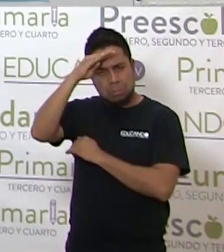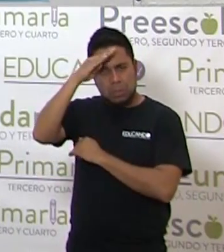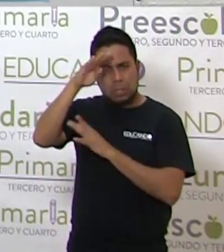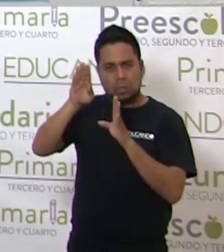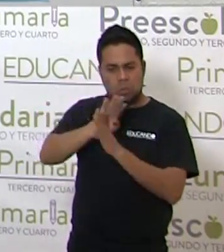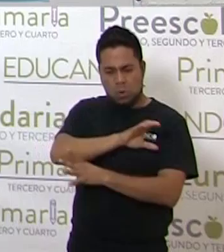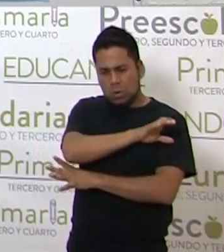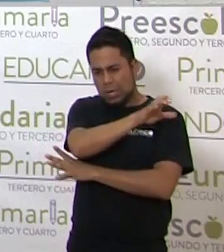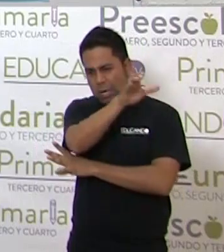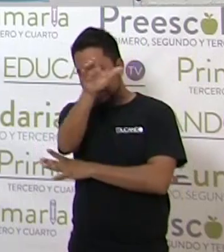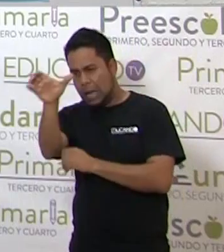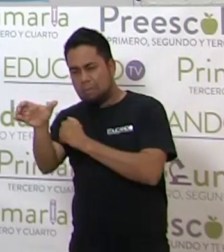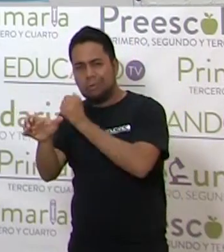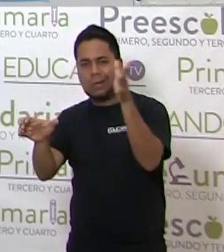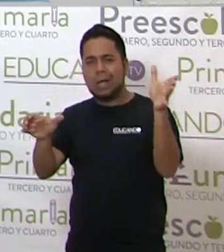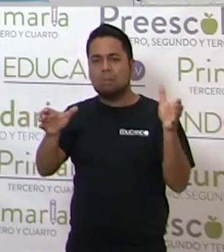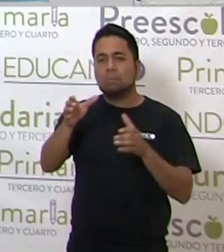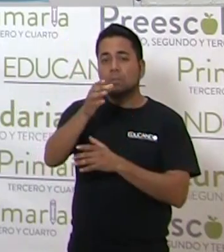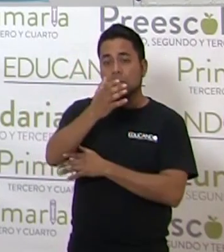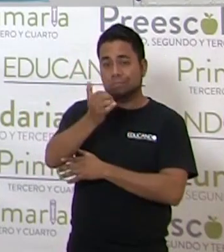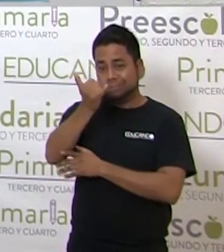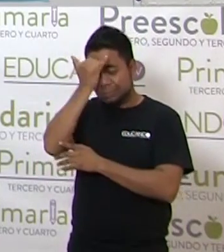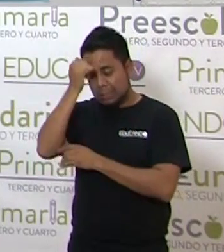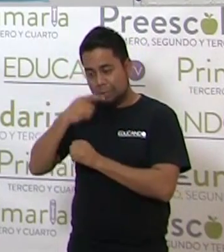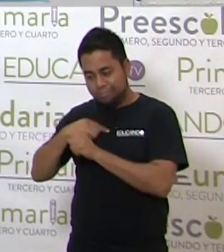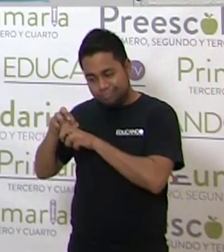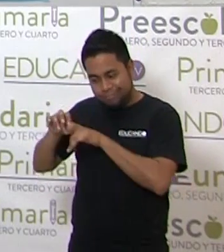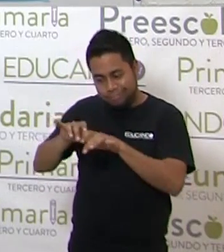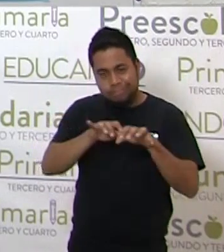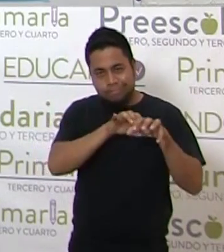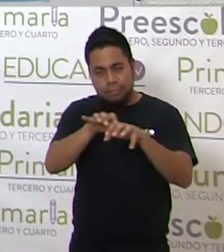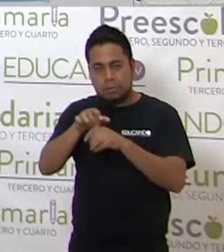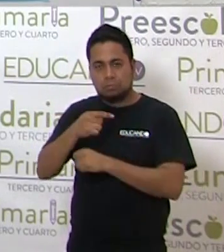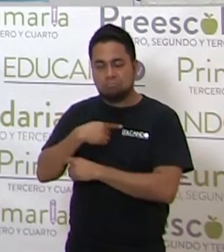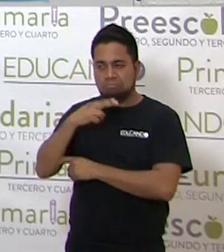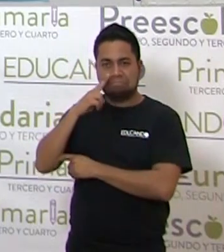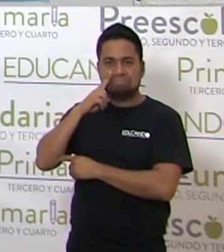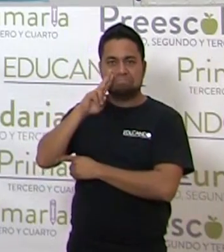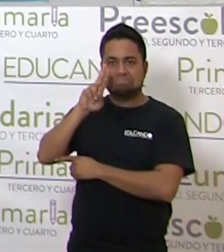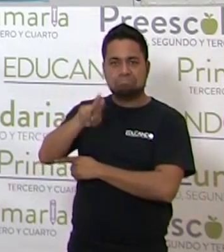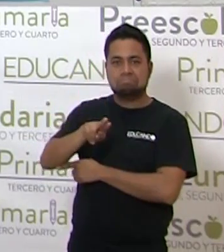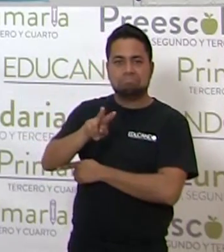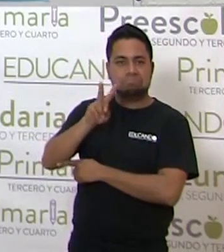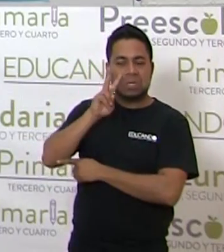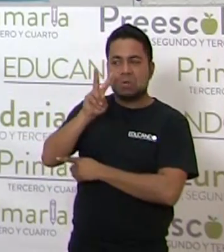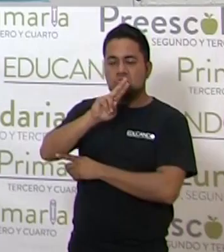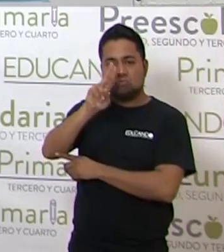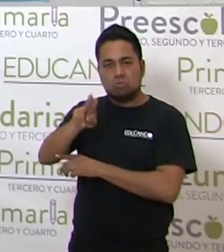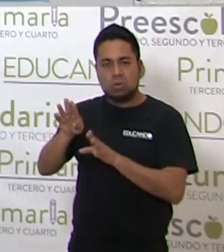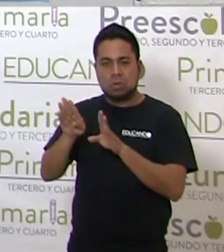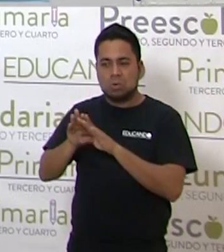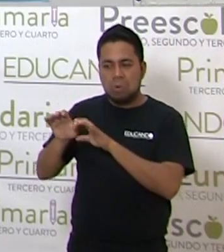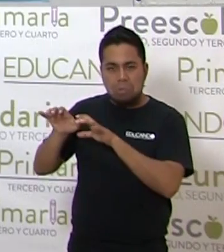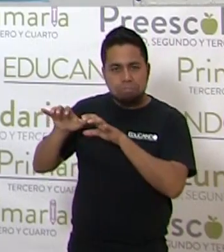las praderas y se me hace interesante. No, como yo nunca las he visto así salvajemente, siempre las he visto